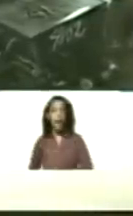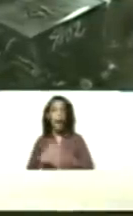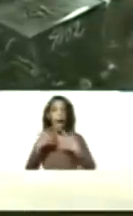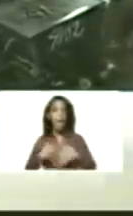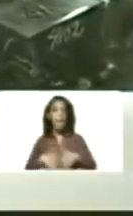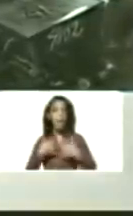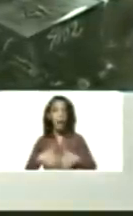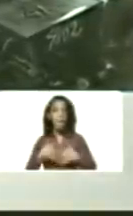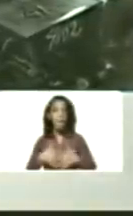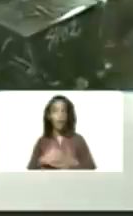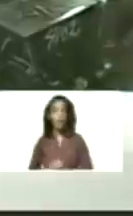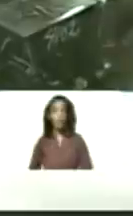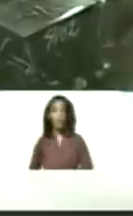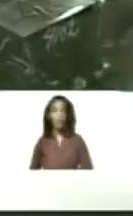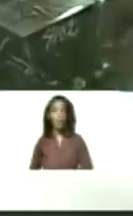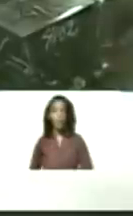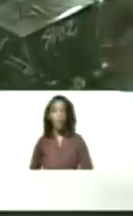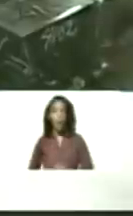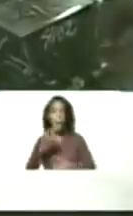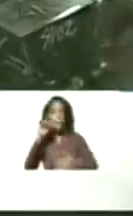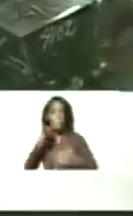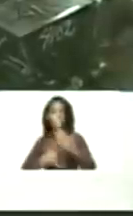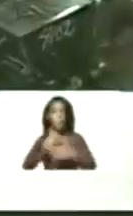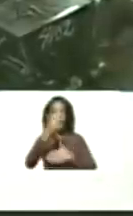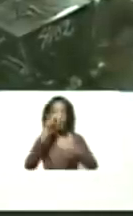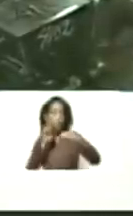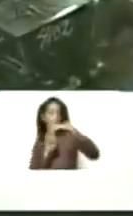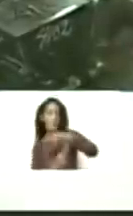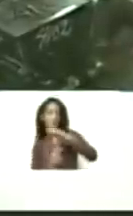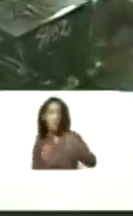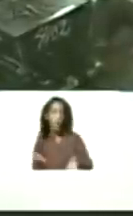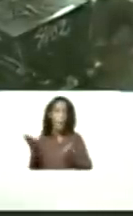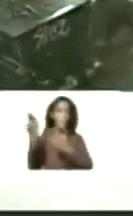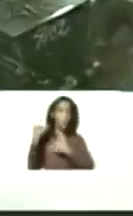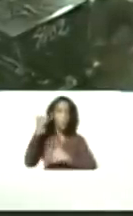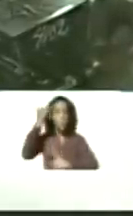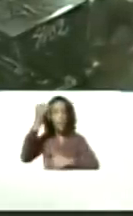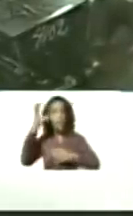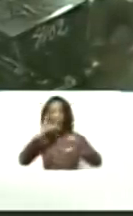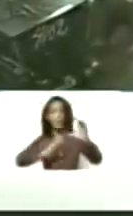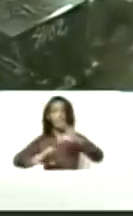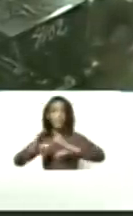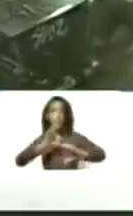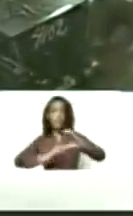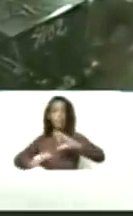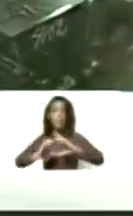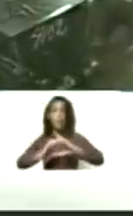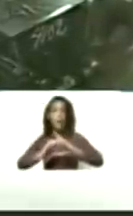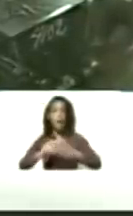industria. Proyectar los aportes de la ciencia